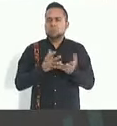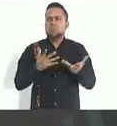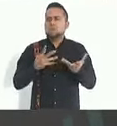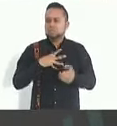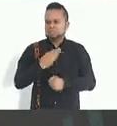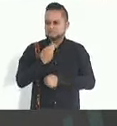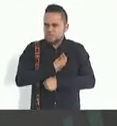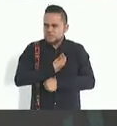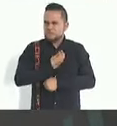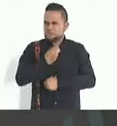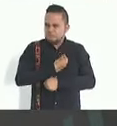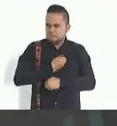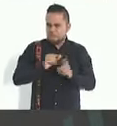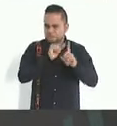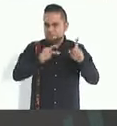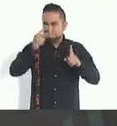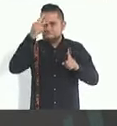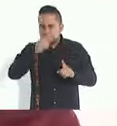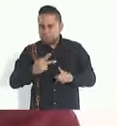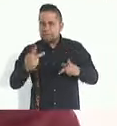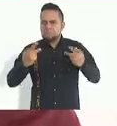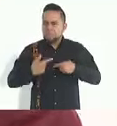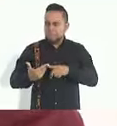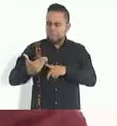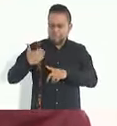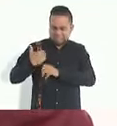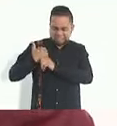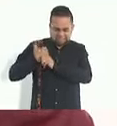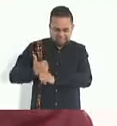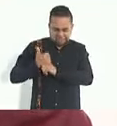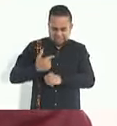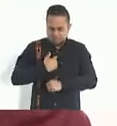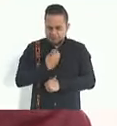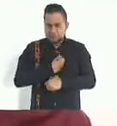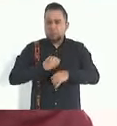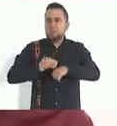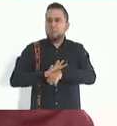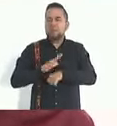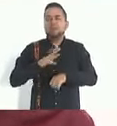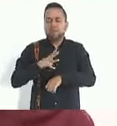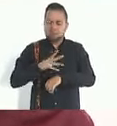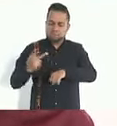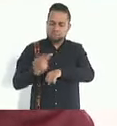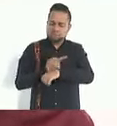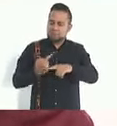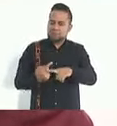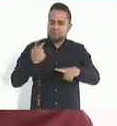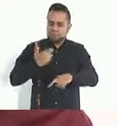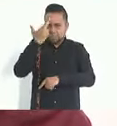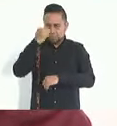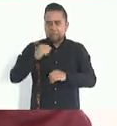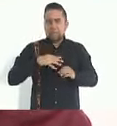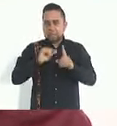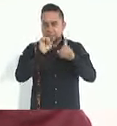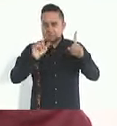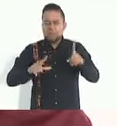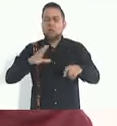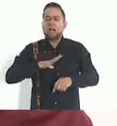mexicanos, enfrentar todas las calamidades, ha sido por nuestro pasado, por el México